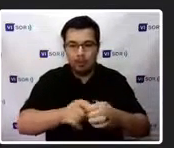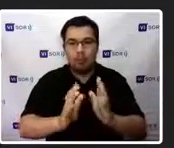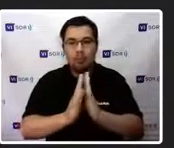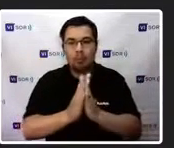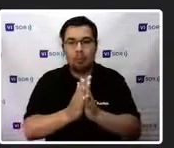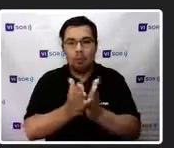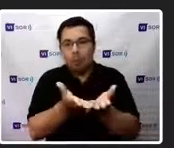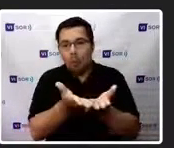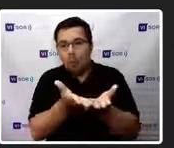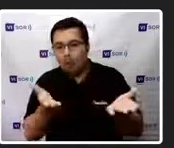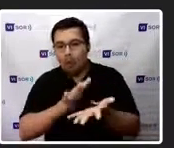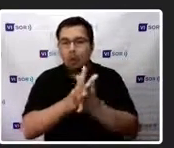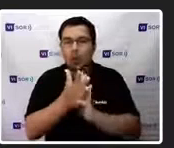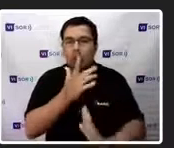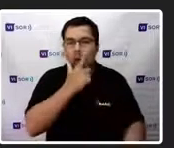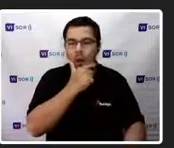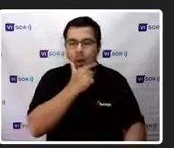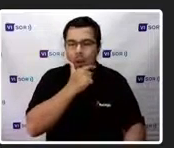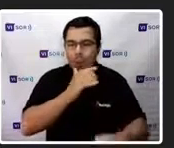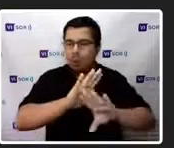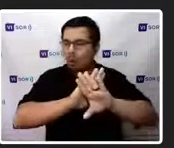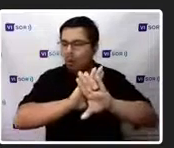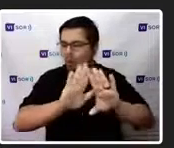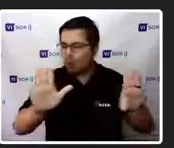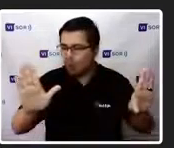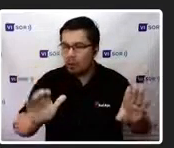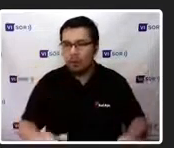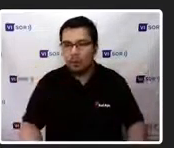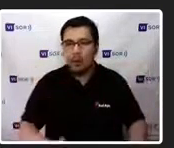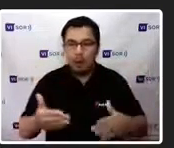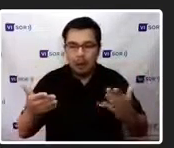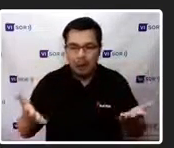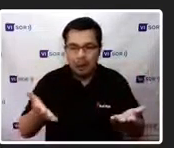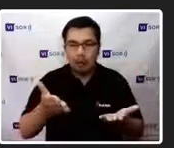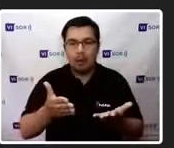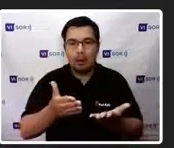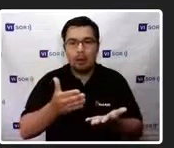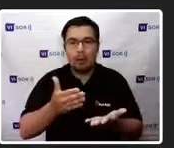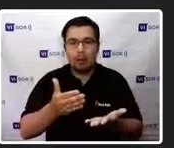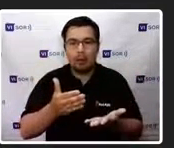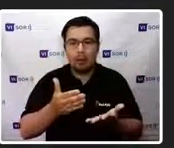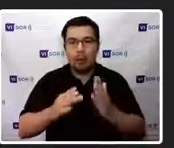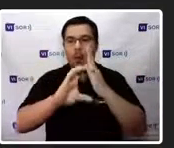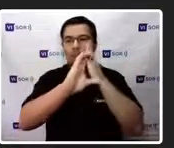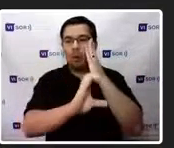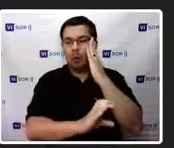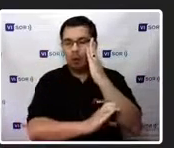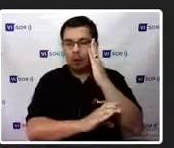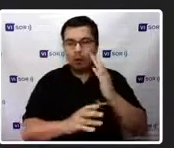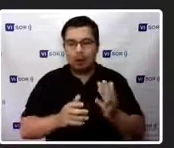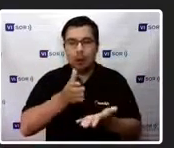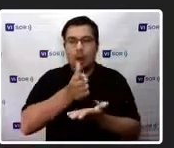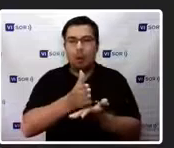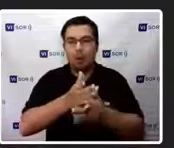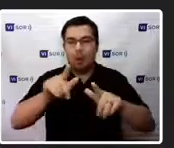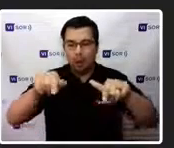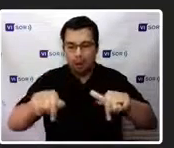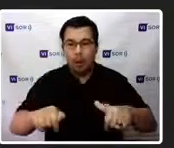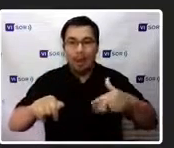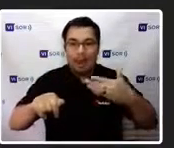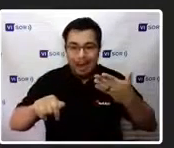esto es una carrera y una escuela que tiene los programas de hoy y del futuro. Chile es. Esta es la vocación que